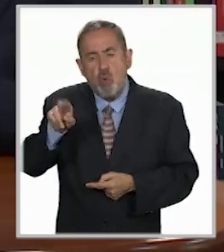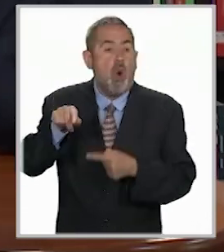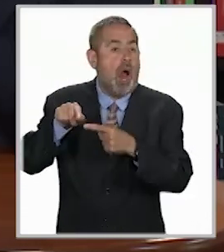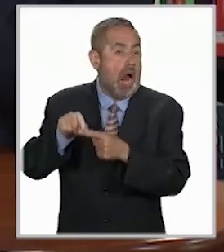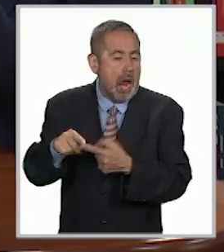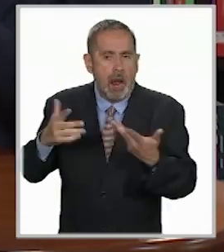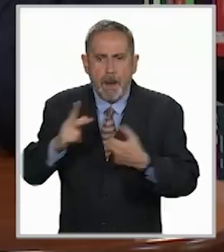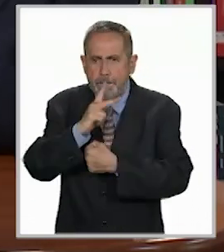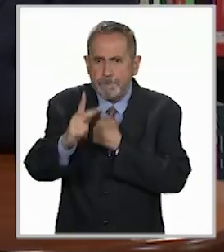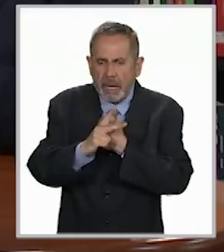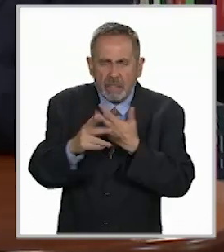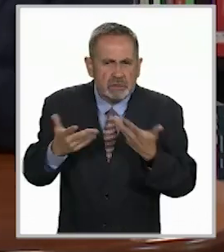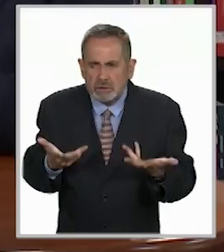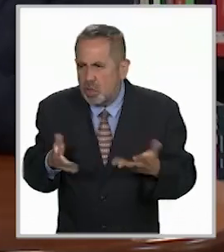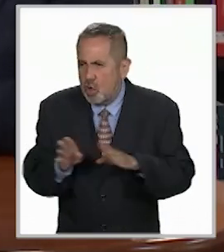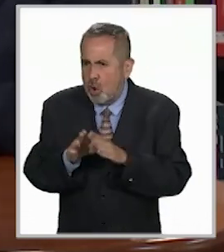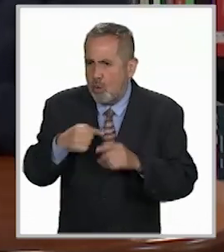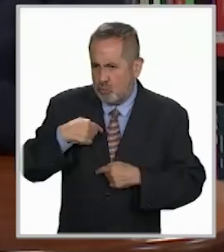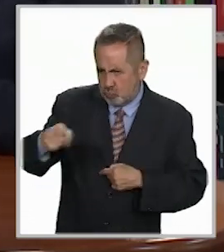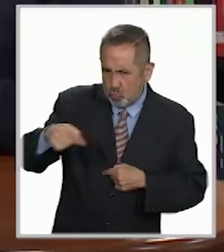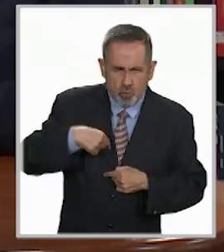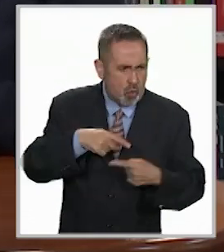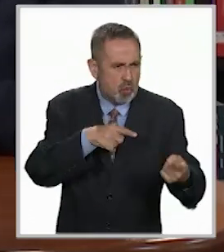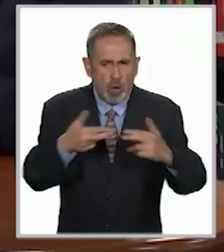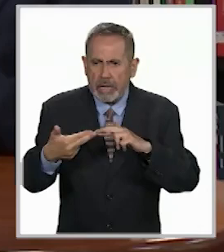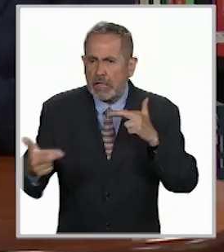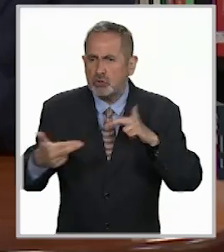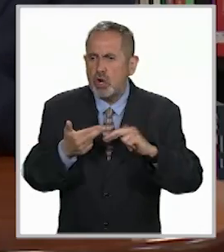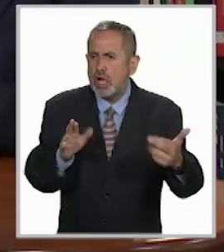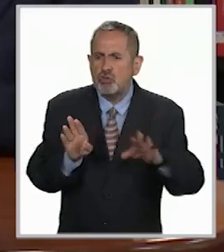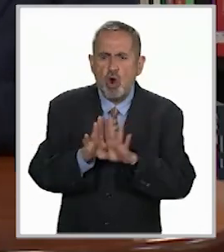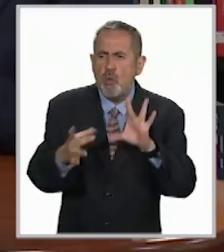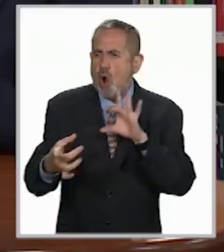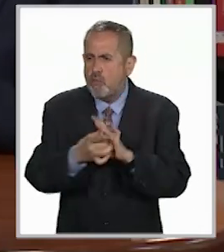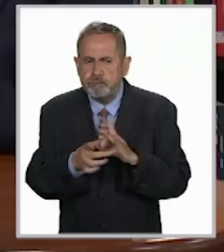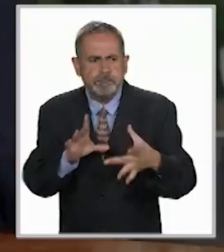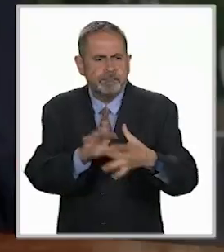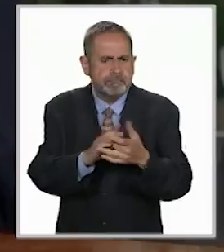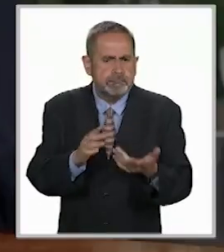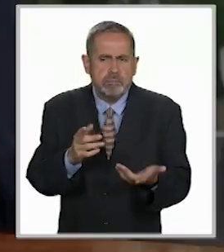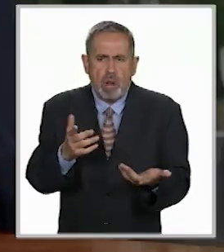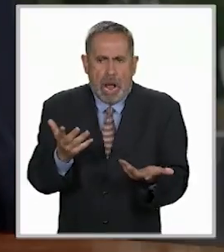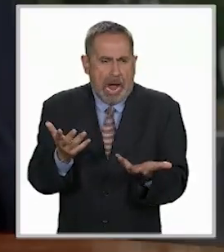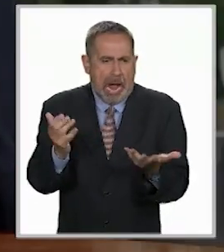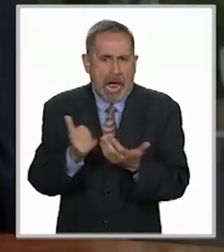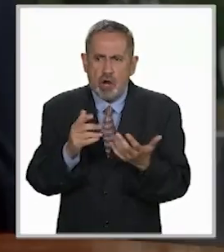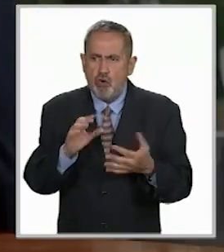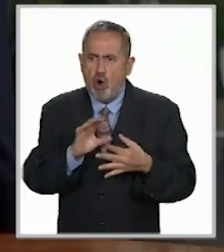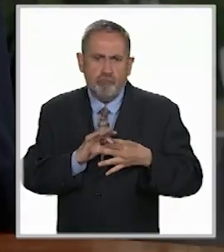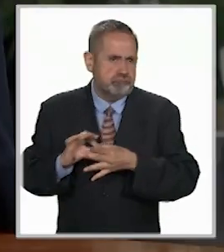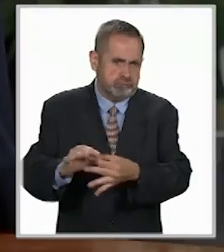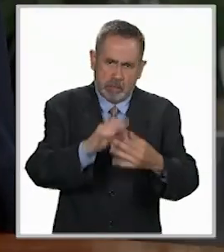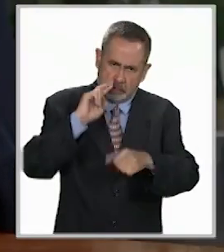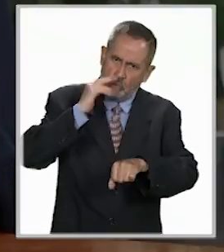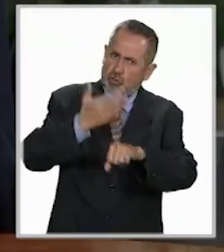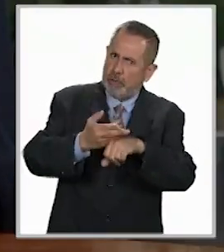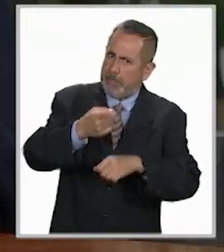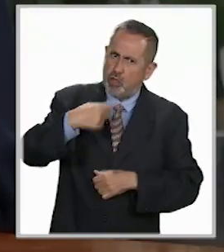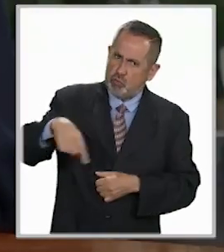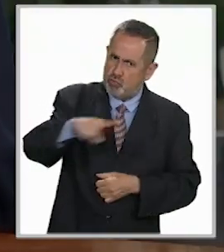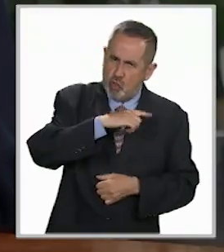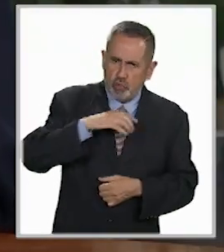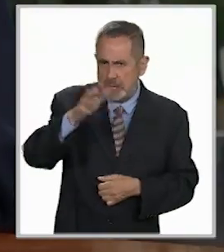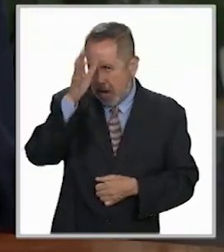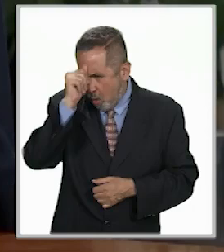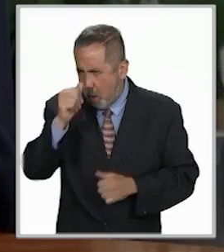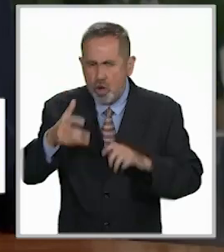Naciones Unidas. Los estados empiezan a ver cómo relacionarse mejor, cómo crear